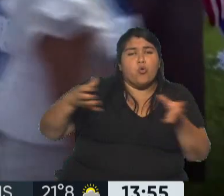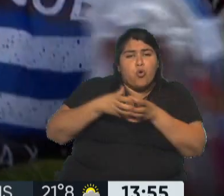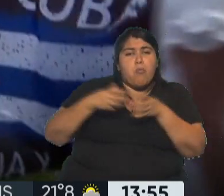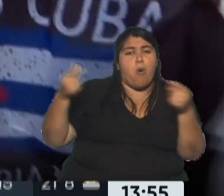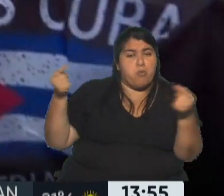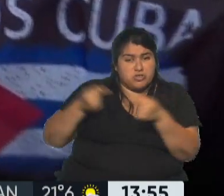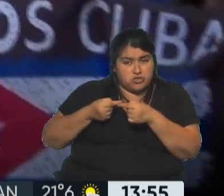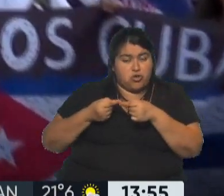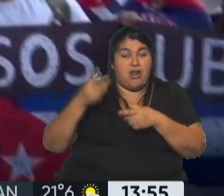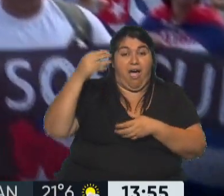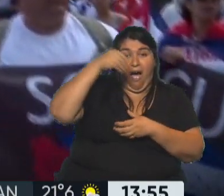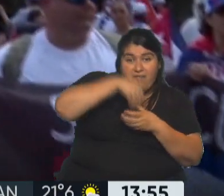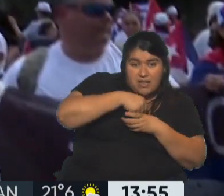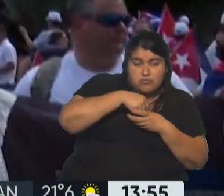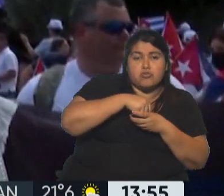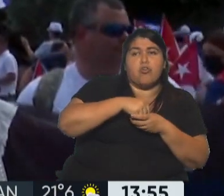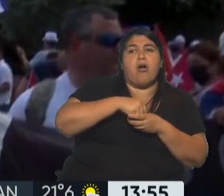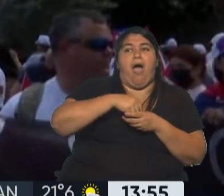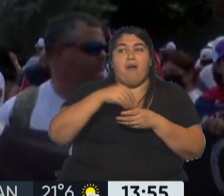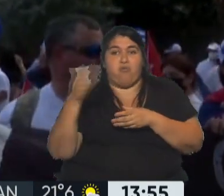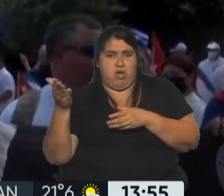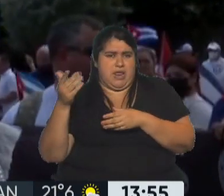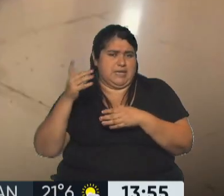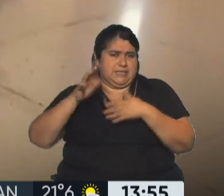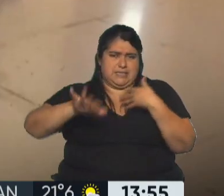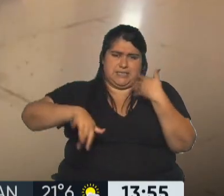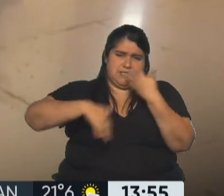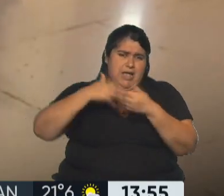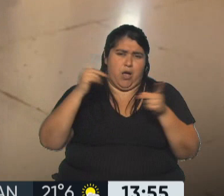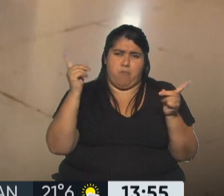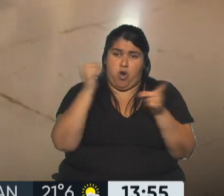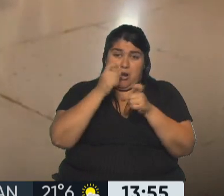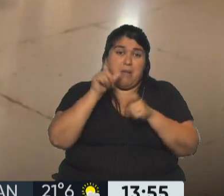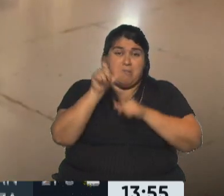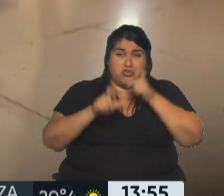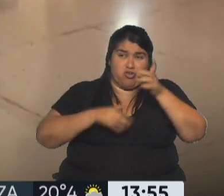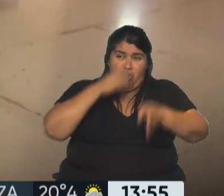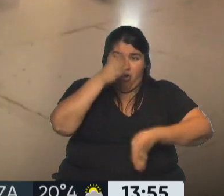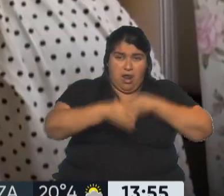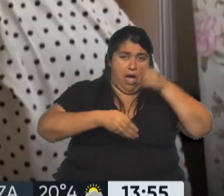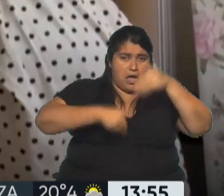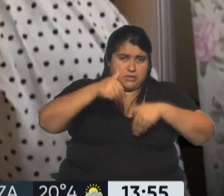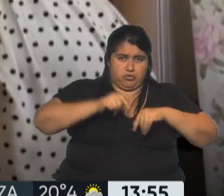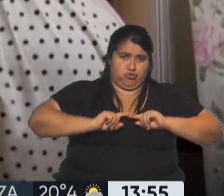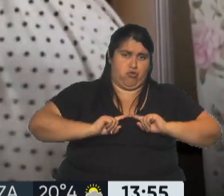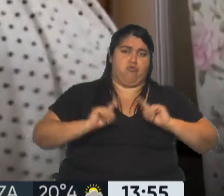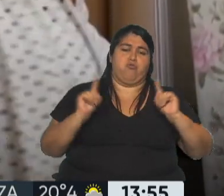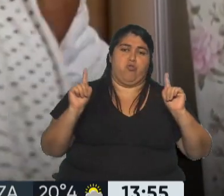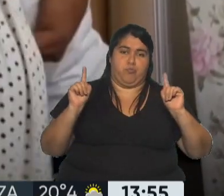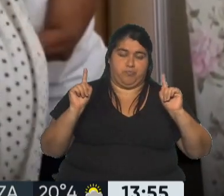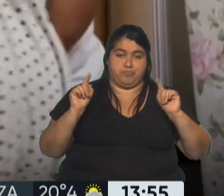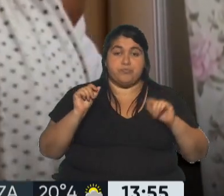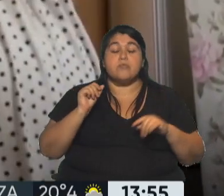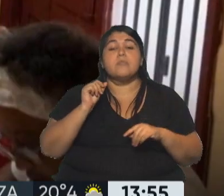tanto dentro como fuera de la isla, han llevado a una cada vez menor participación en las diferentes elecciones que, dicho sea de